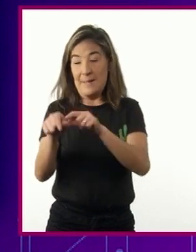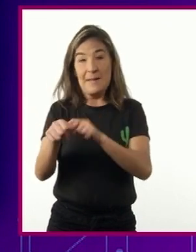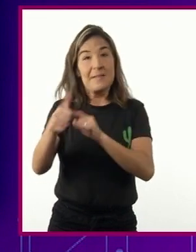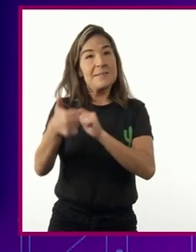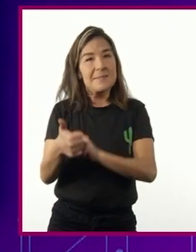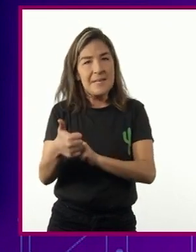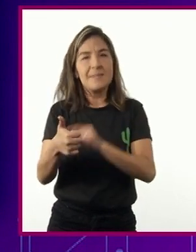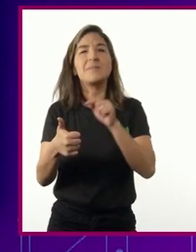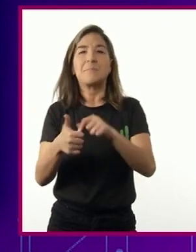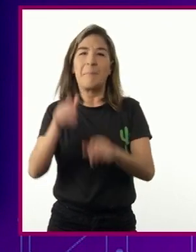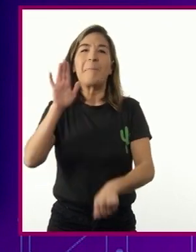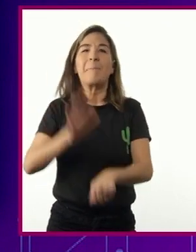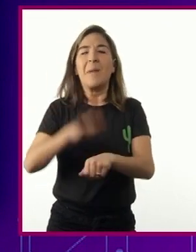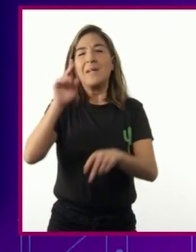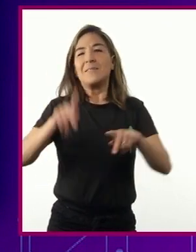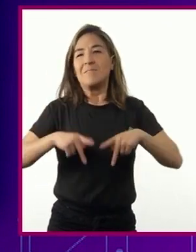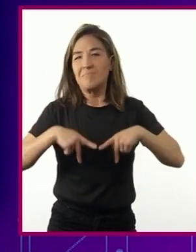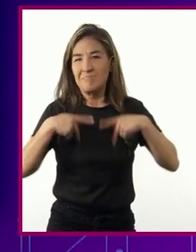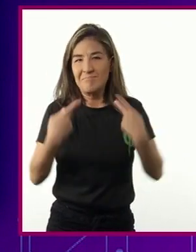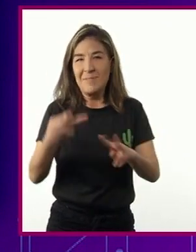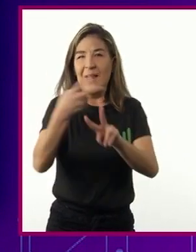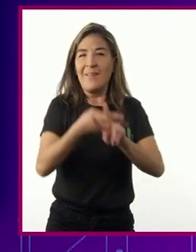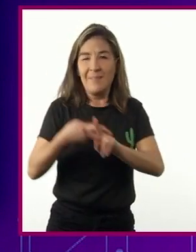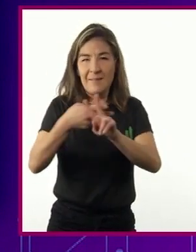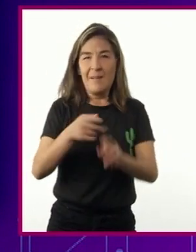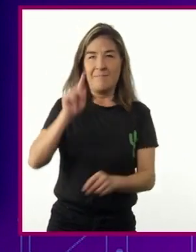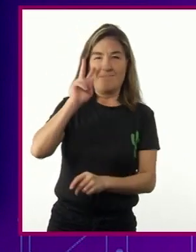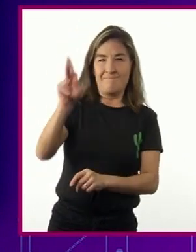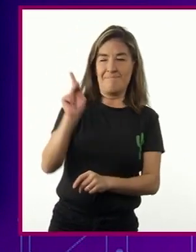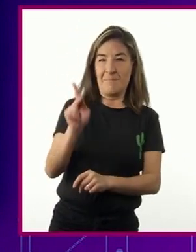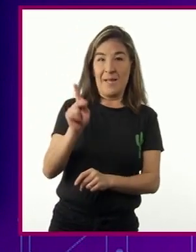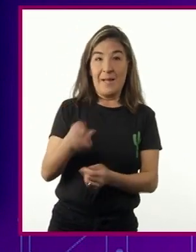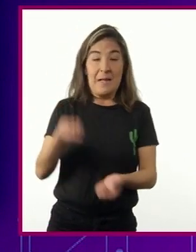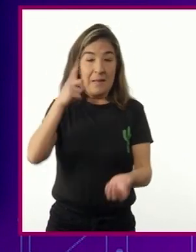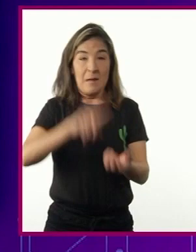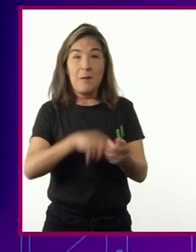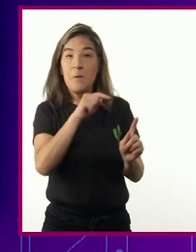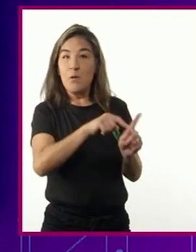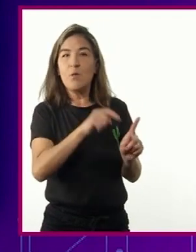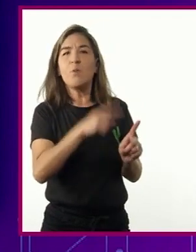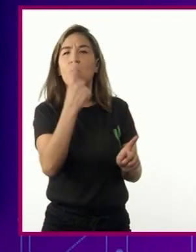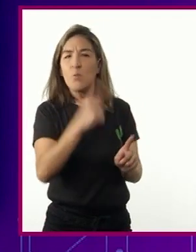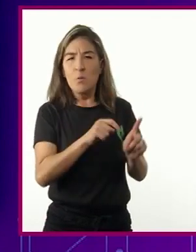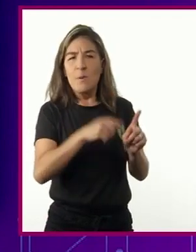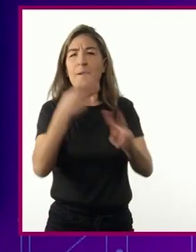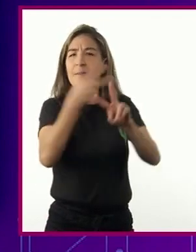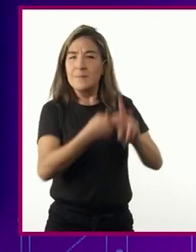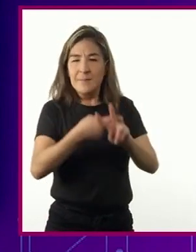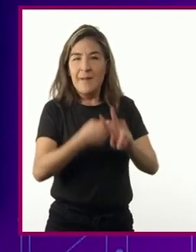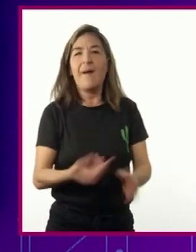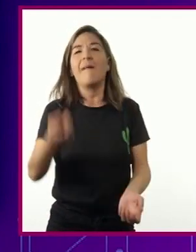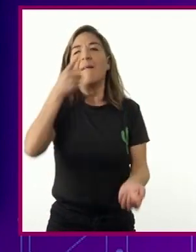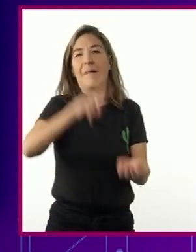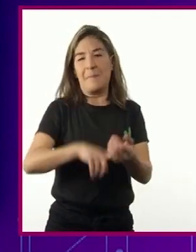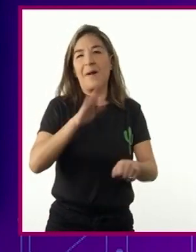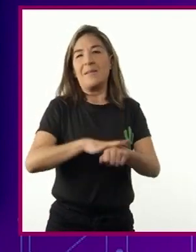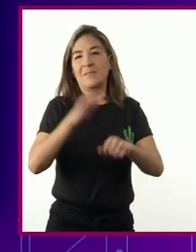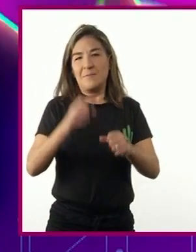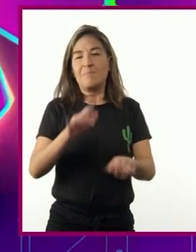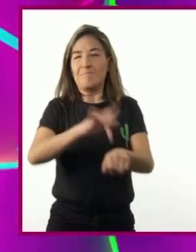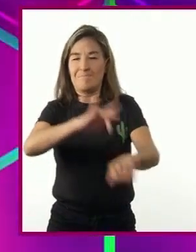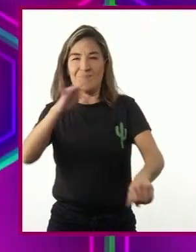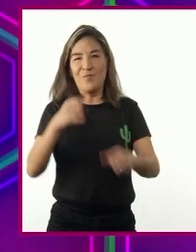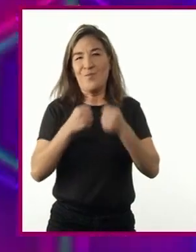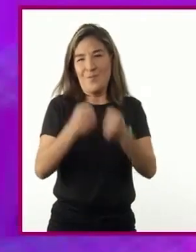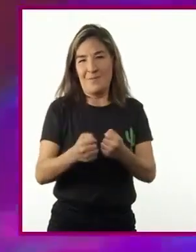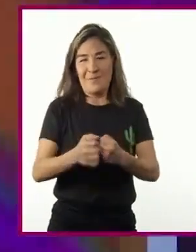la estrella más débil a simple vista y la magnitud 1 corresponde a la estrella más